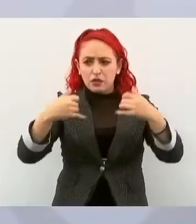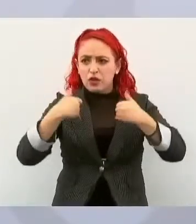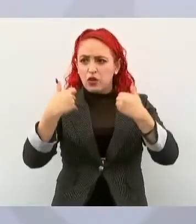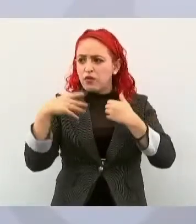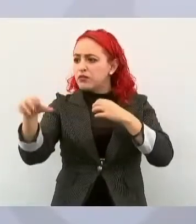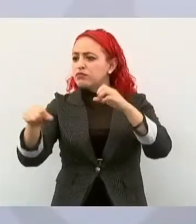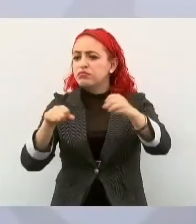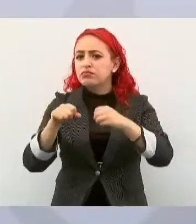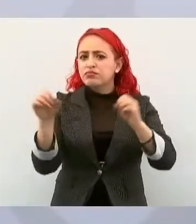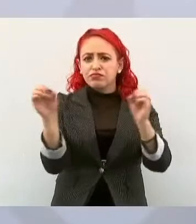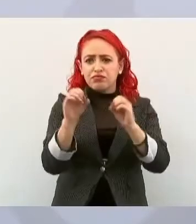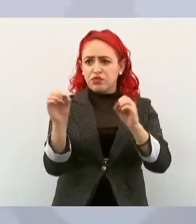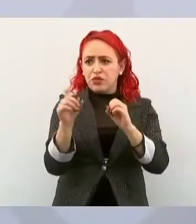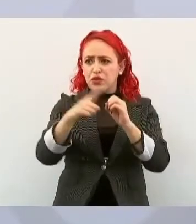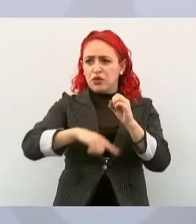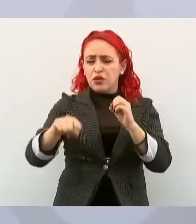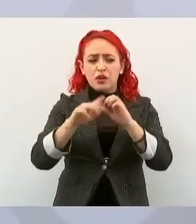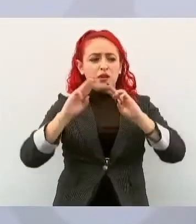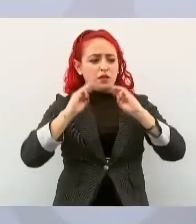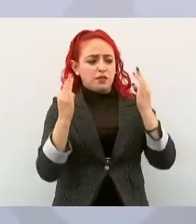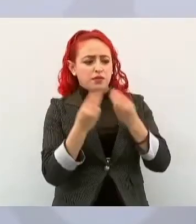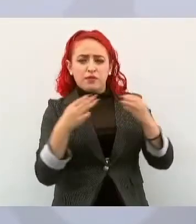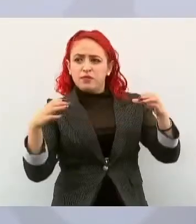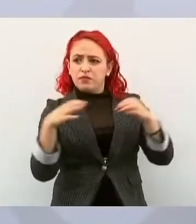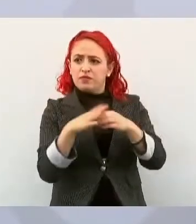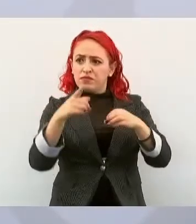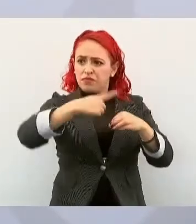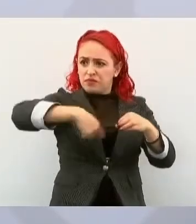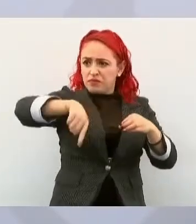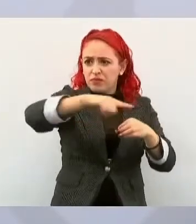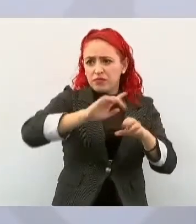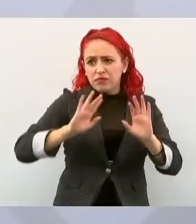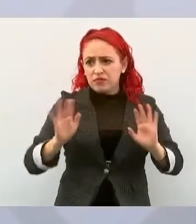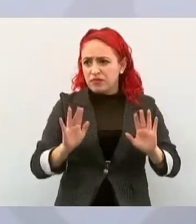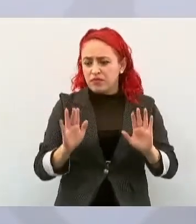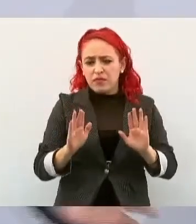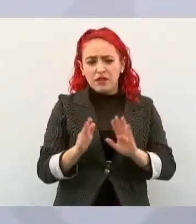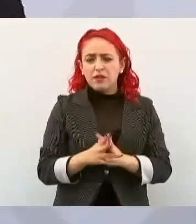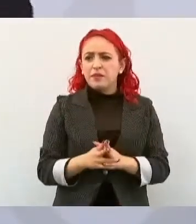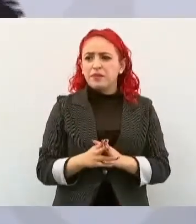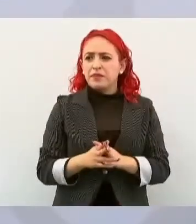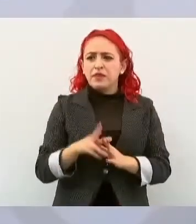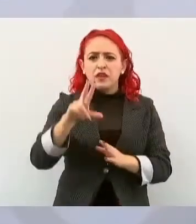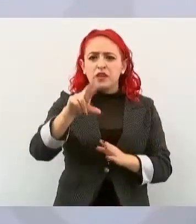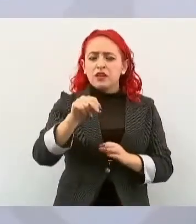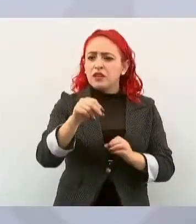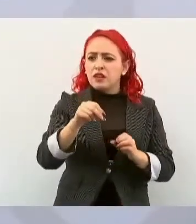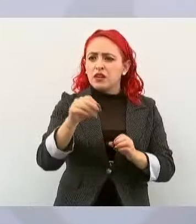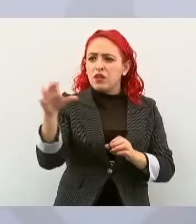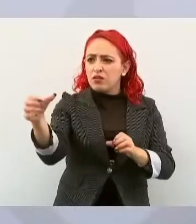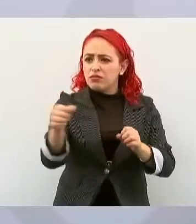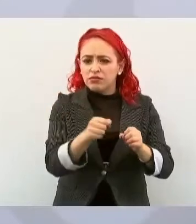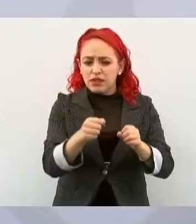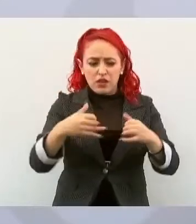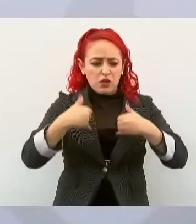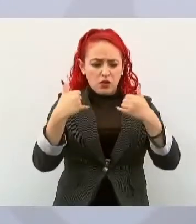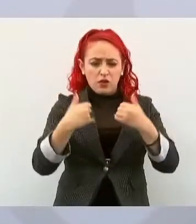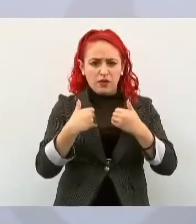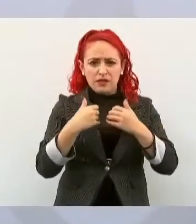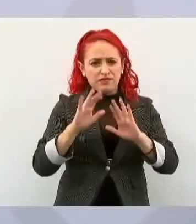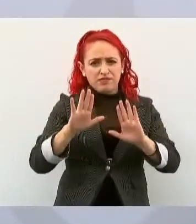dedican al crimen organizado. Que no se lleven a los jóvenes.